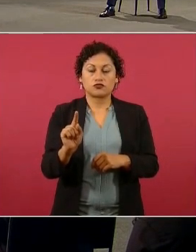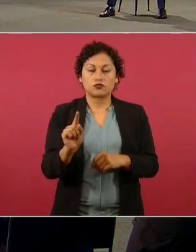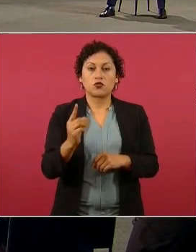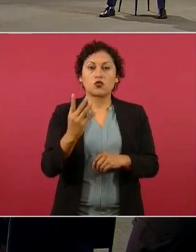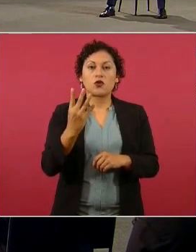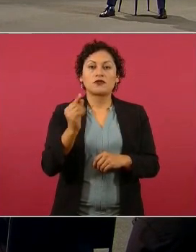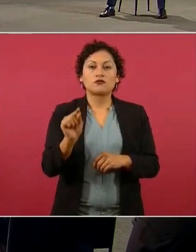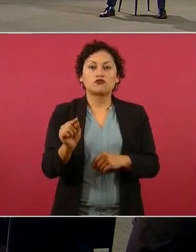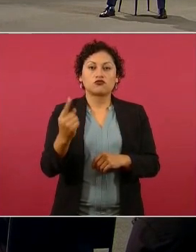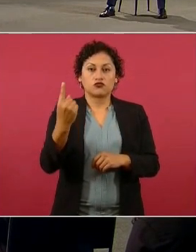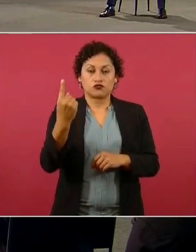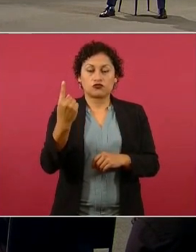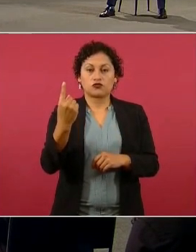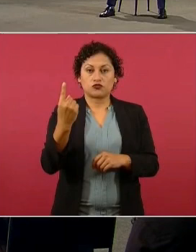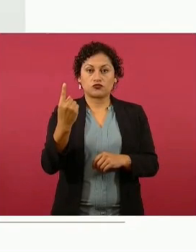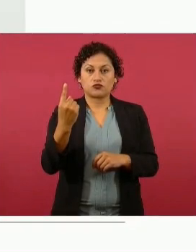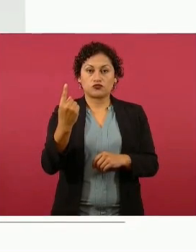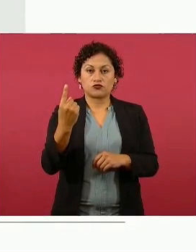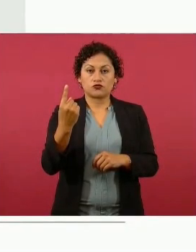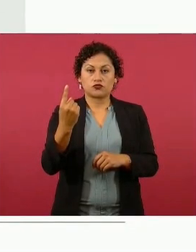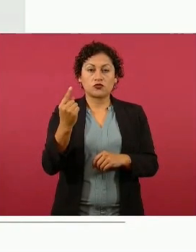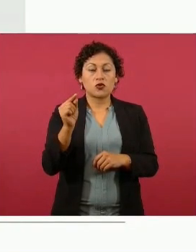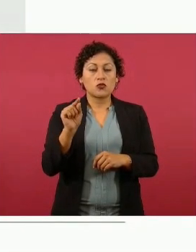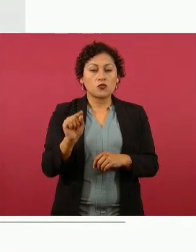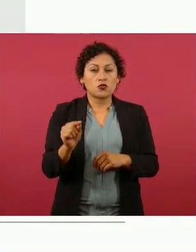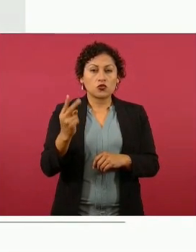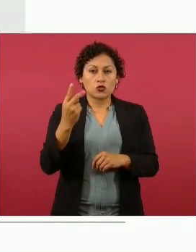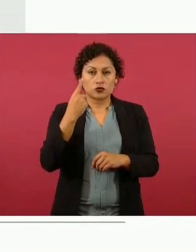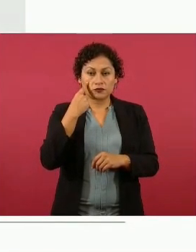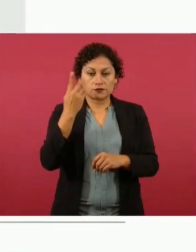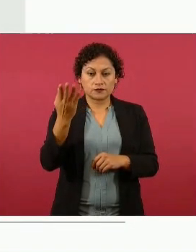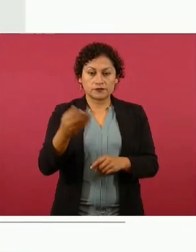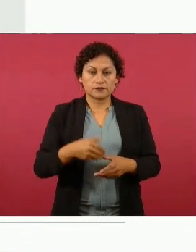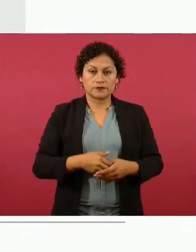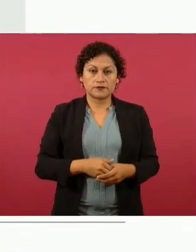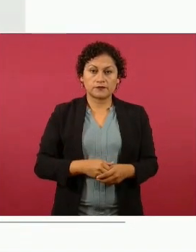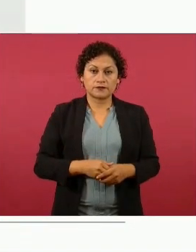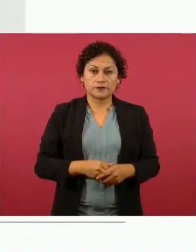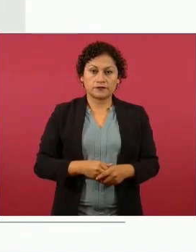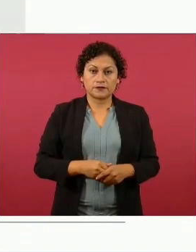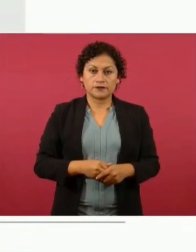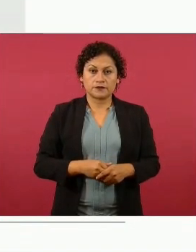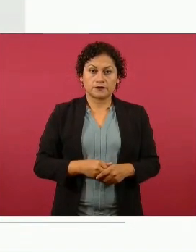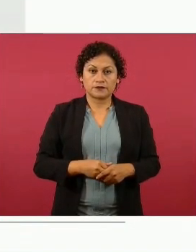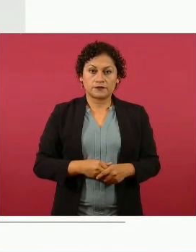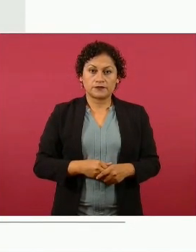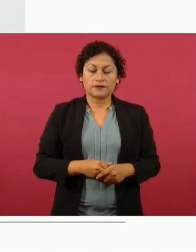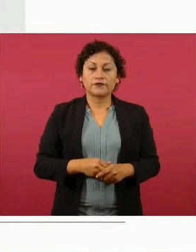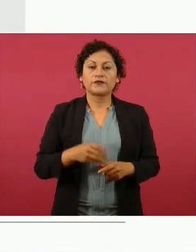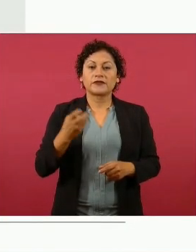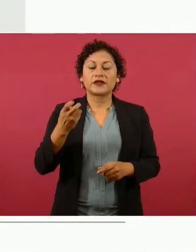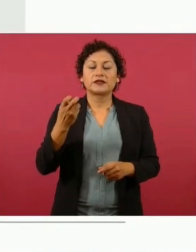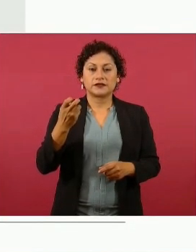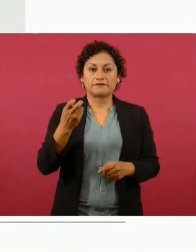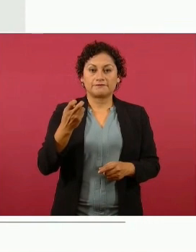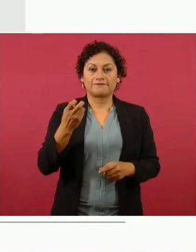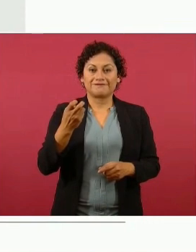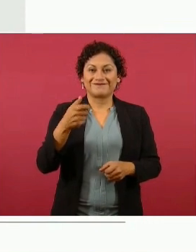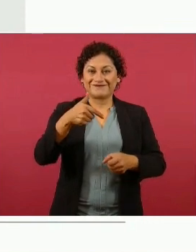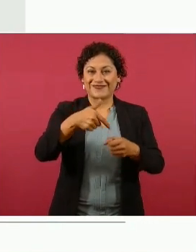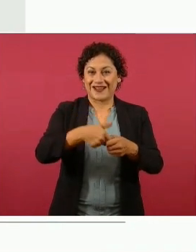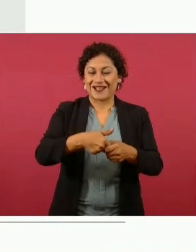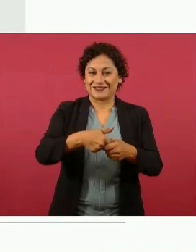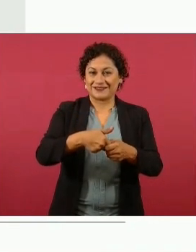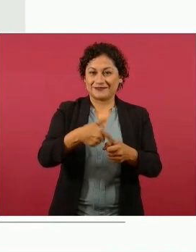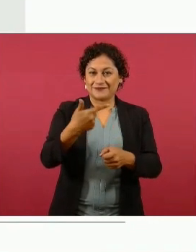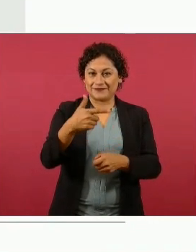puntos digo punto punto dos Sí fue un combustibles vamos